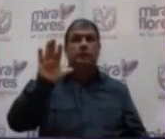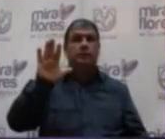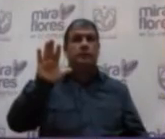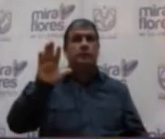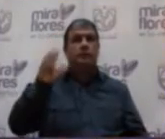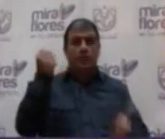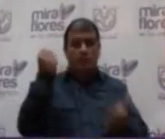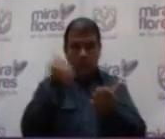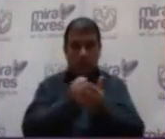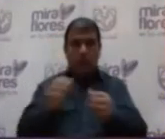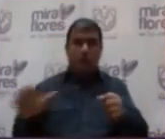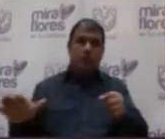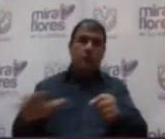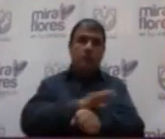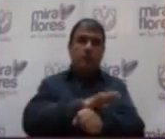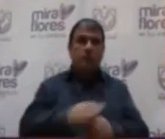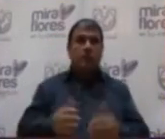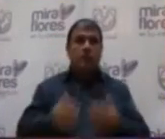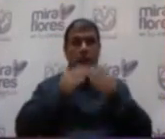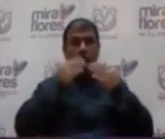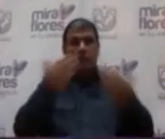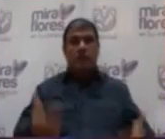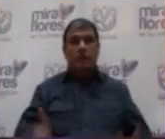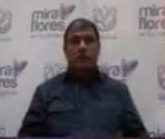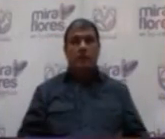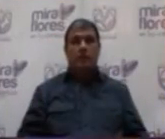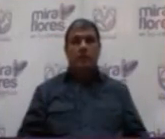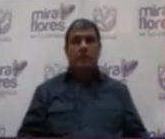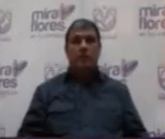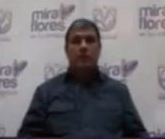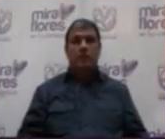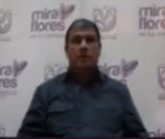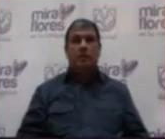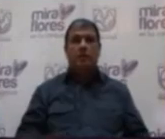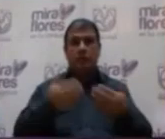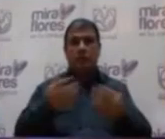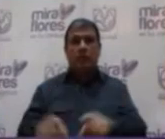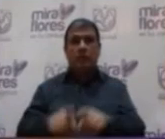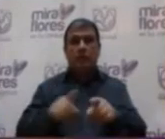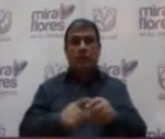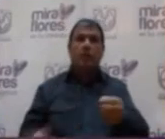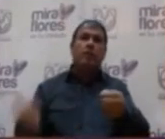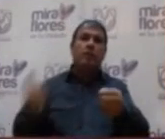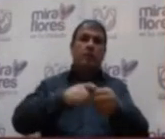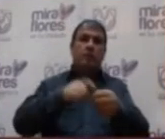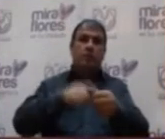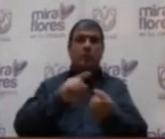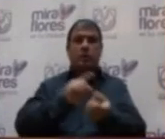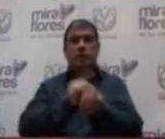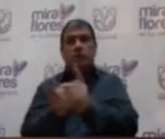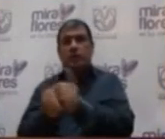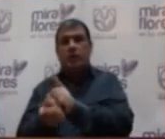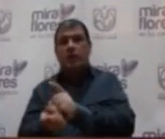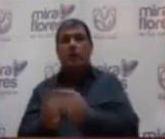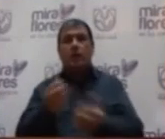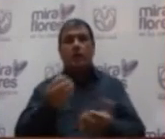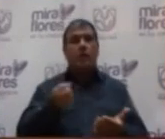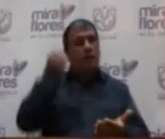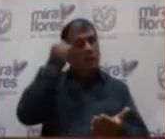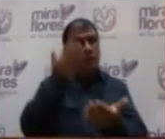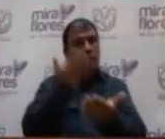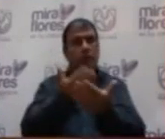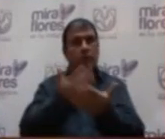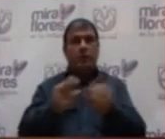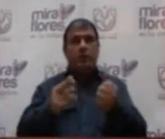aprueba por unanimidad. Muchísimas gracias. Muchas gracias por haber también incorporado los cambios o la propuesta del